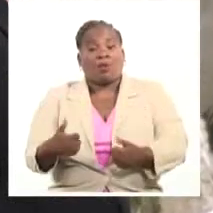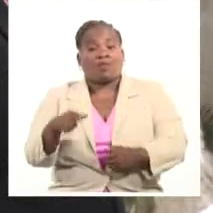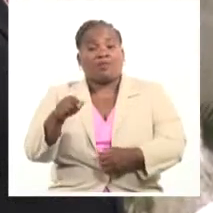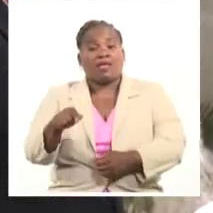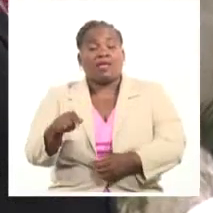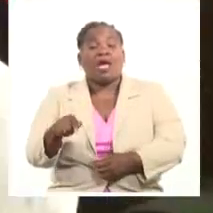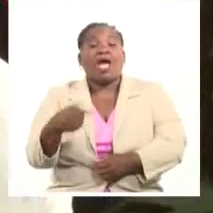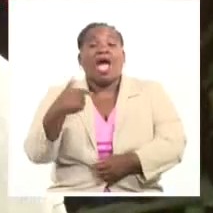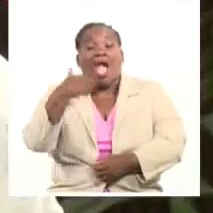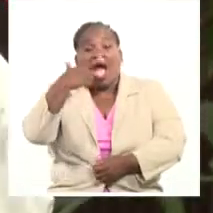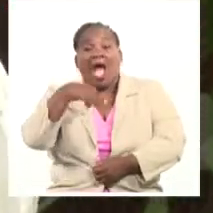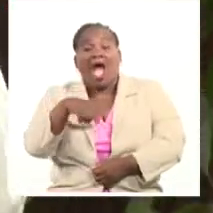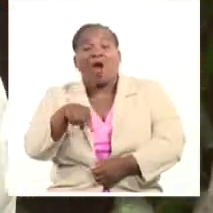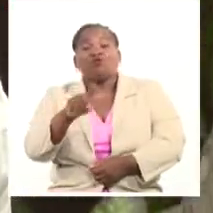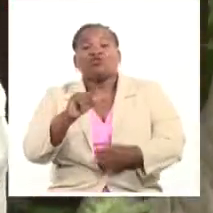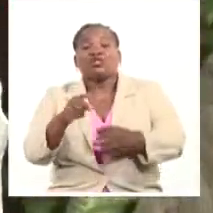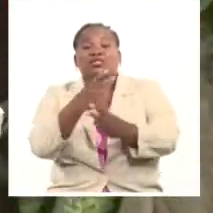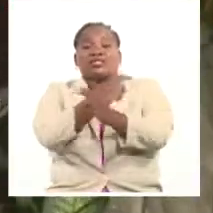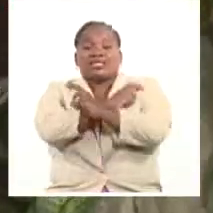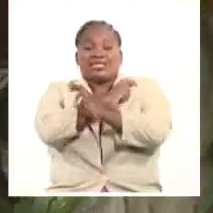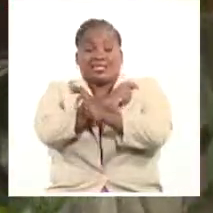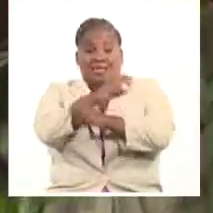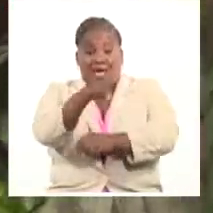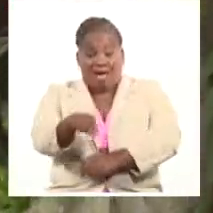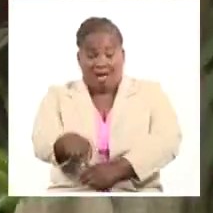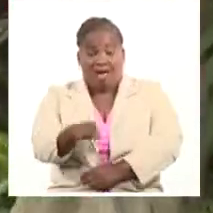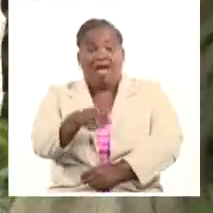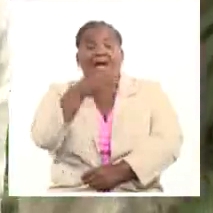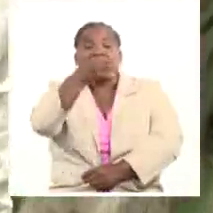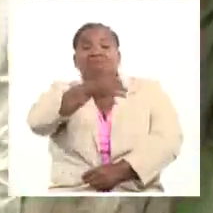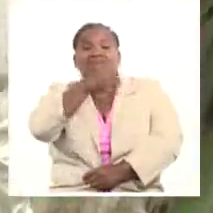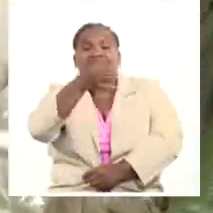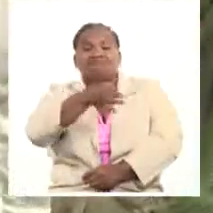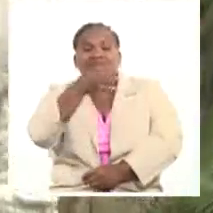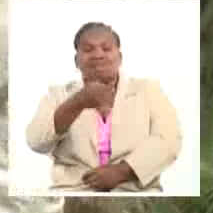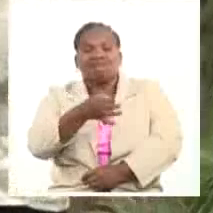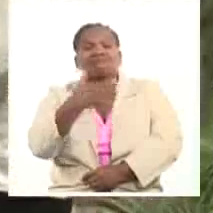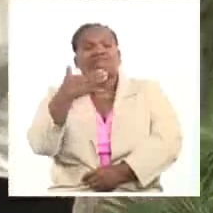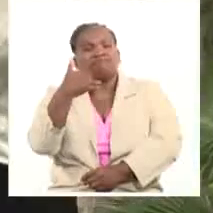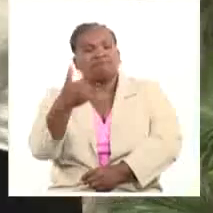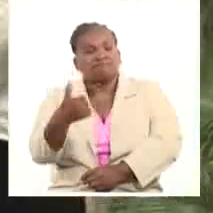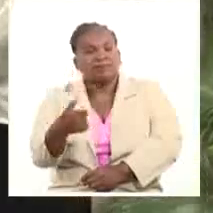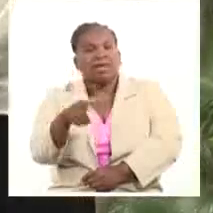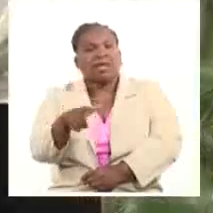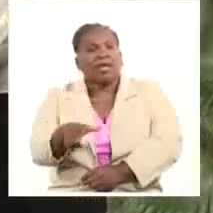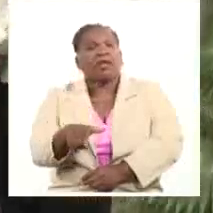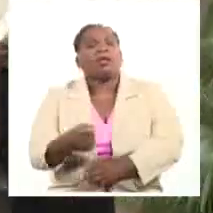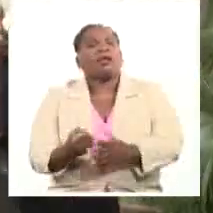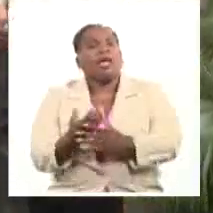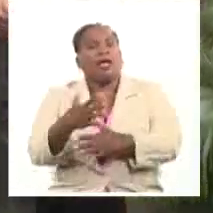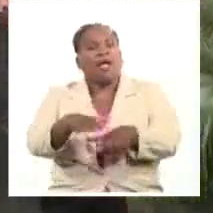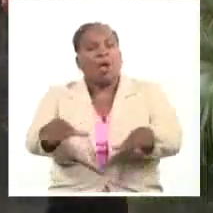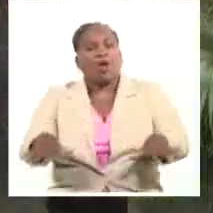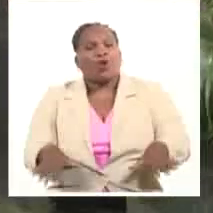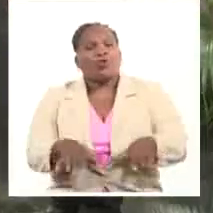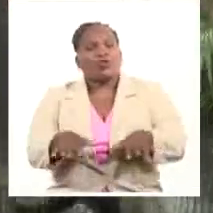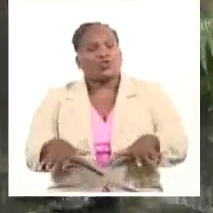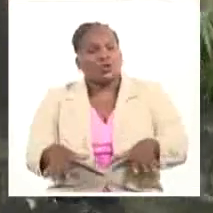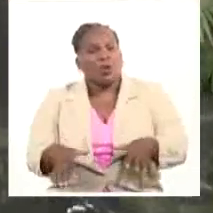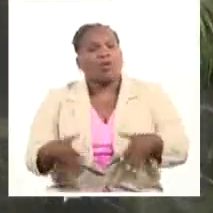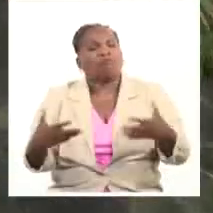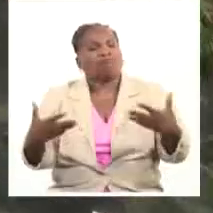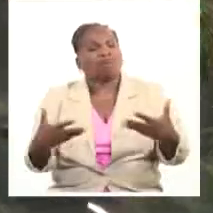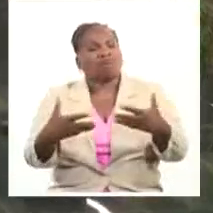Austria. Al hacerlo, destacó el excelente nivel de las relaciones diplomáticas y aseguró que están creadas las condiciones para ampliarlas en las